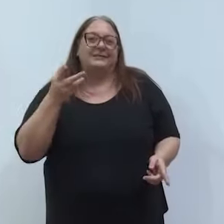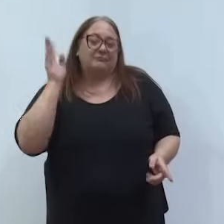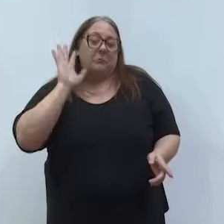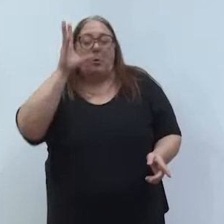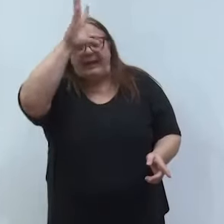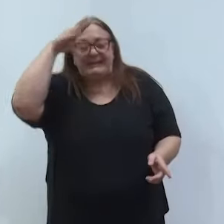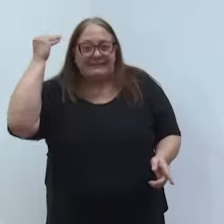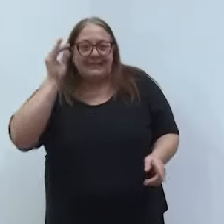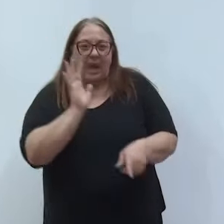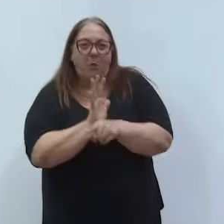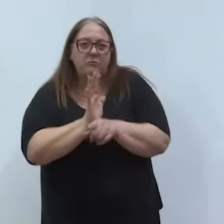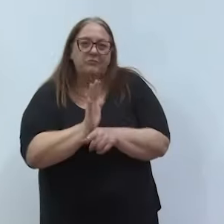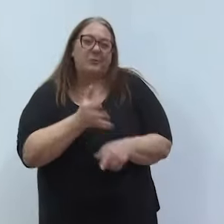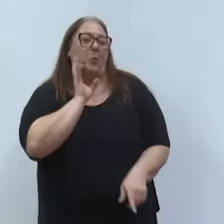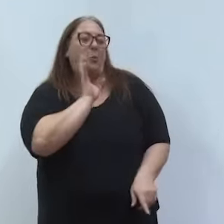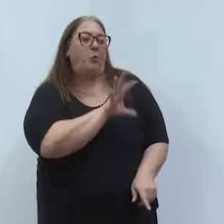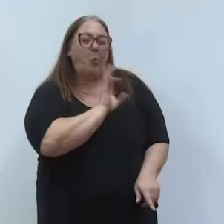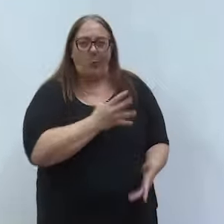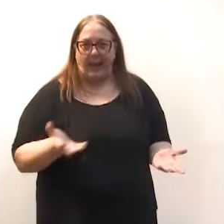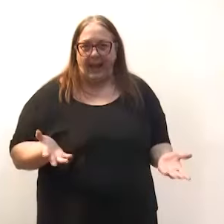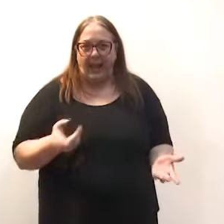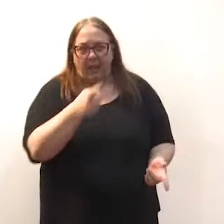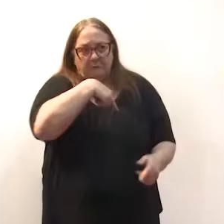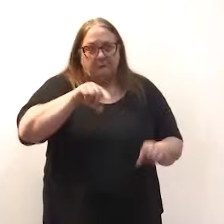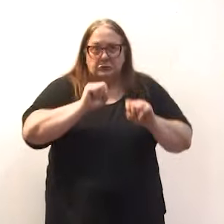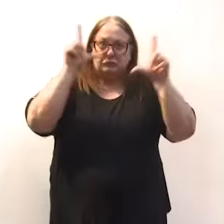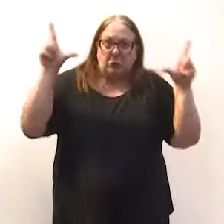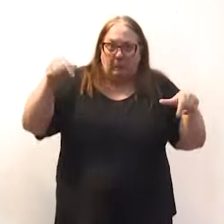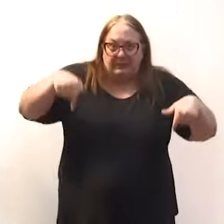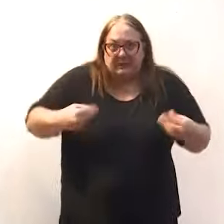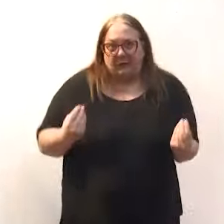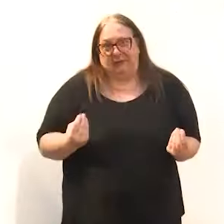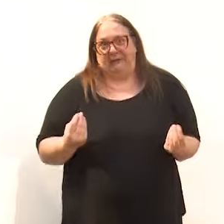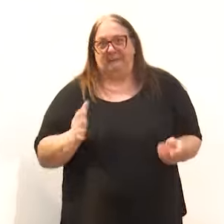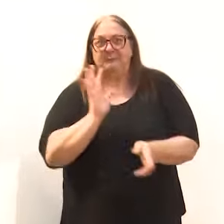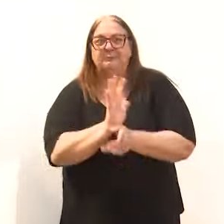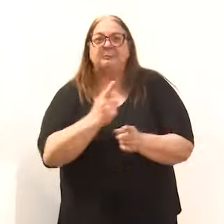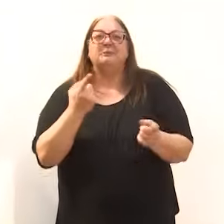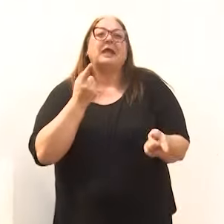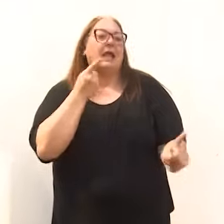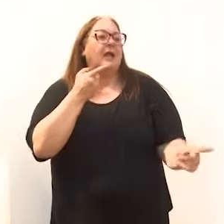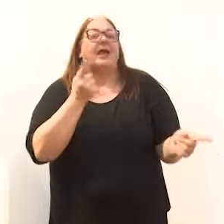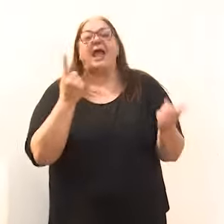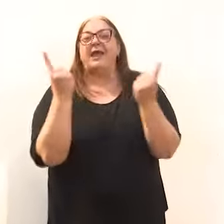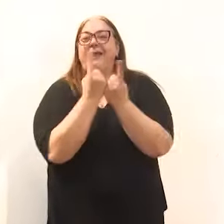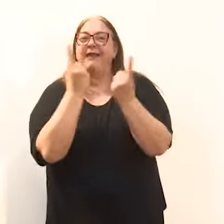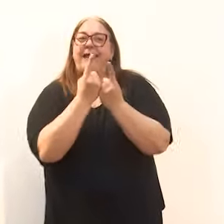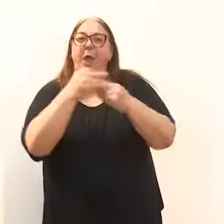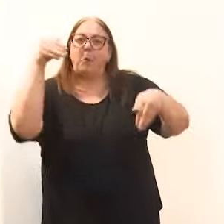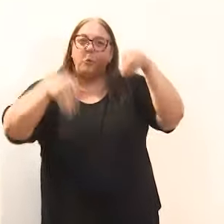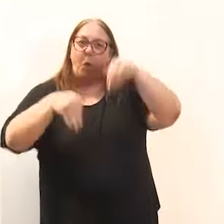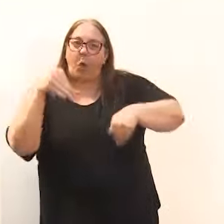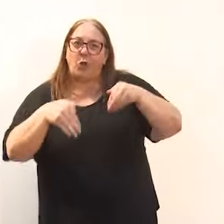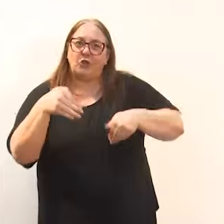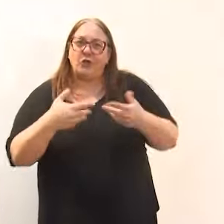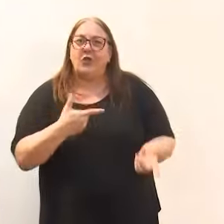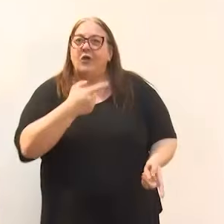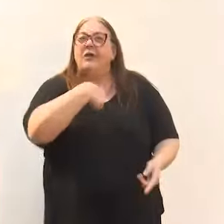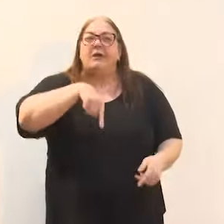sea nos asombramos tanto no cuando n estábamos peleando con los voto a voto el radicalismo lo mismo nos importó más la interna de Patricia